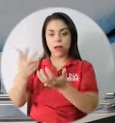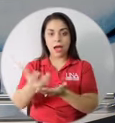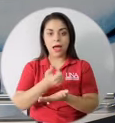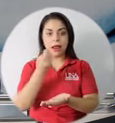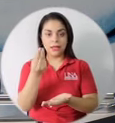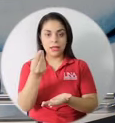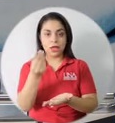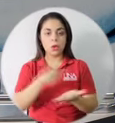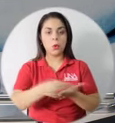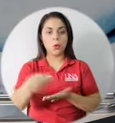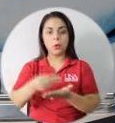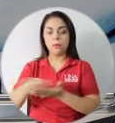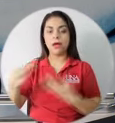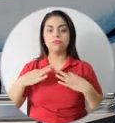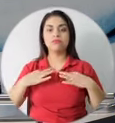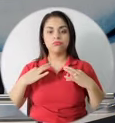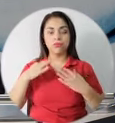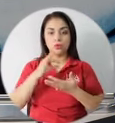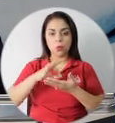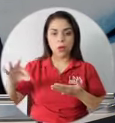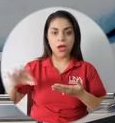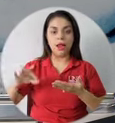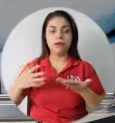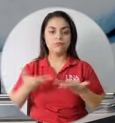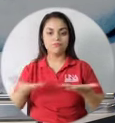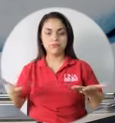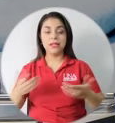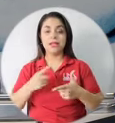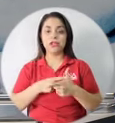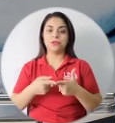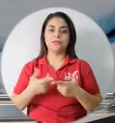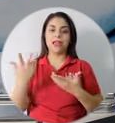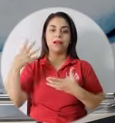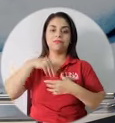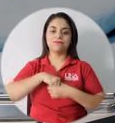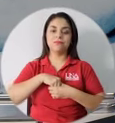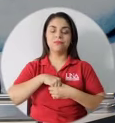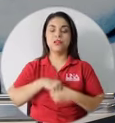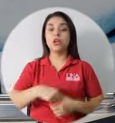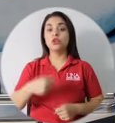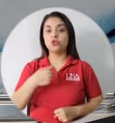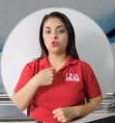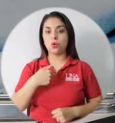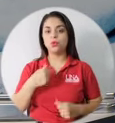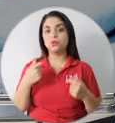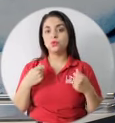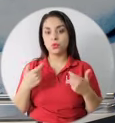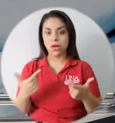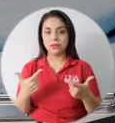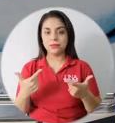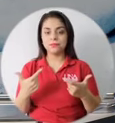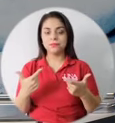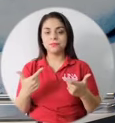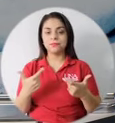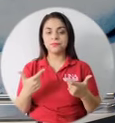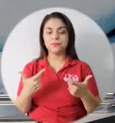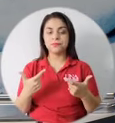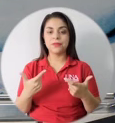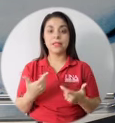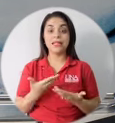para comprar los útiles y la ropa, y así que está con nosotros. Y yo he tenido la suerte de